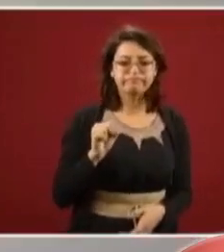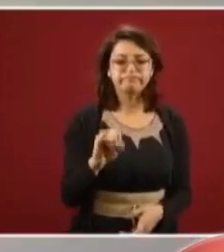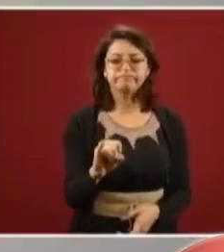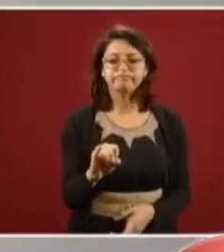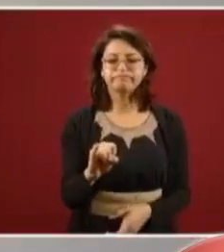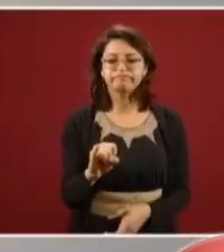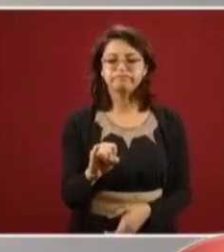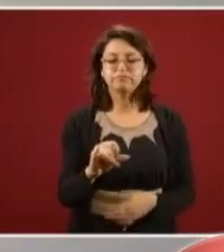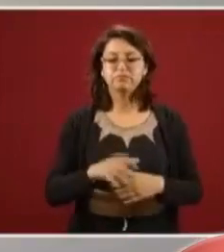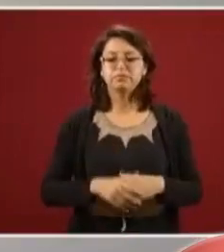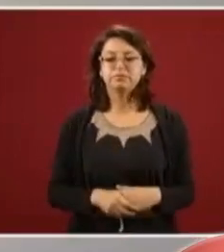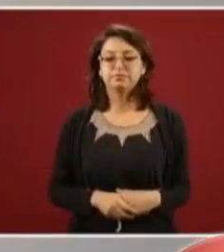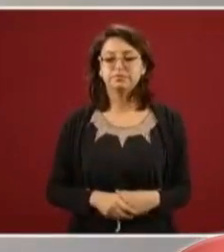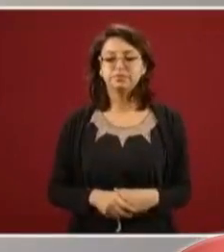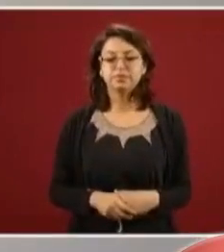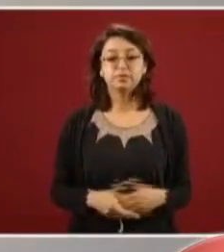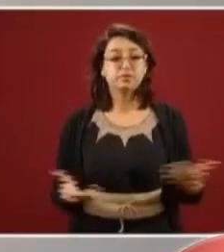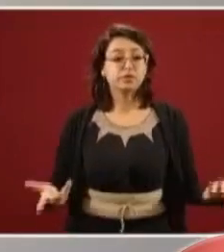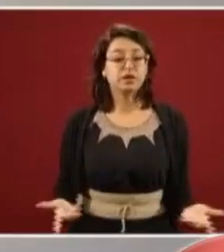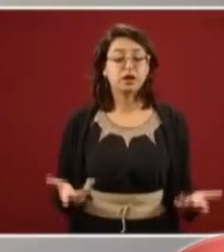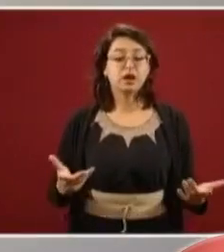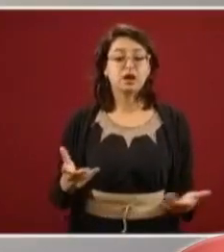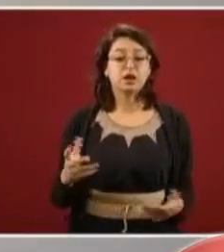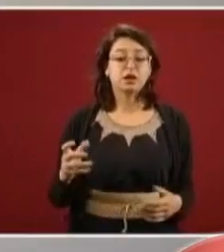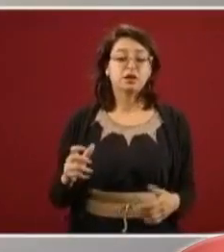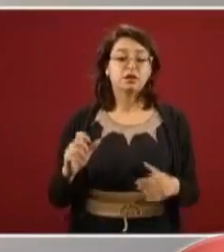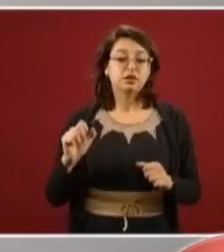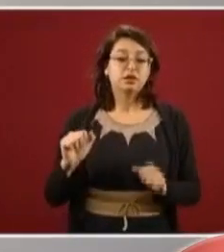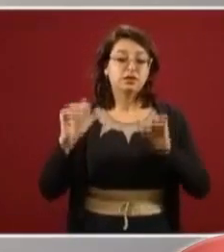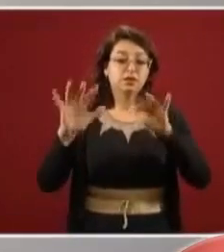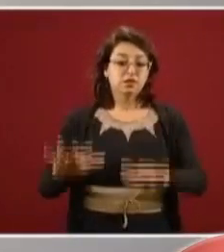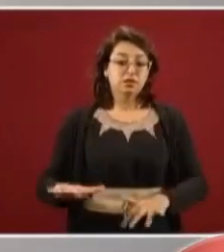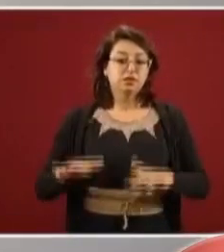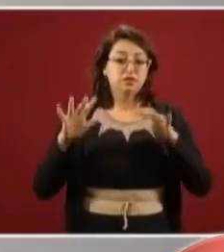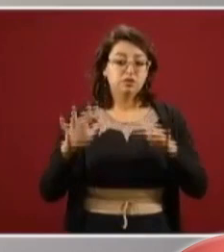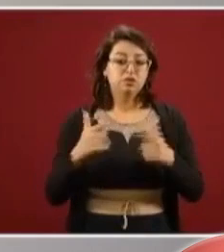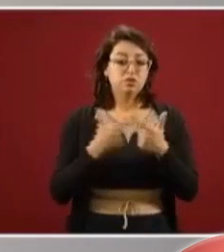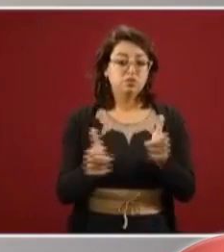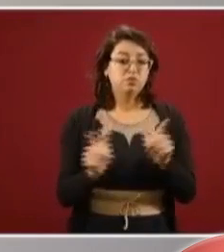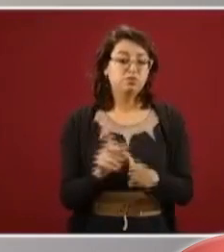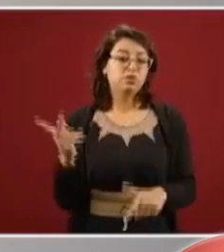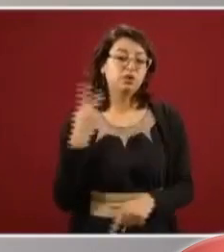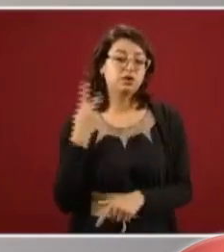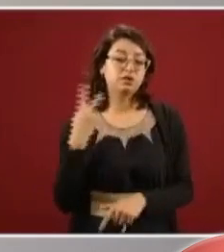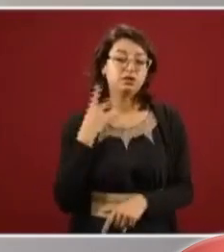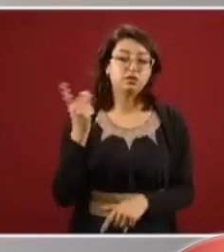prácticamente por unanimidad por todos los partidos.